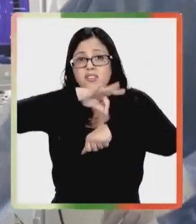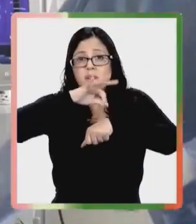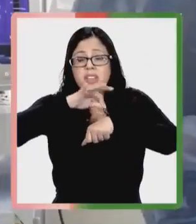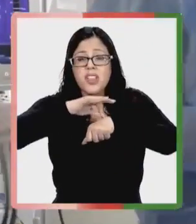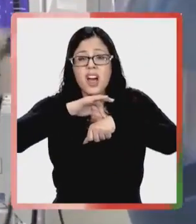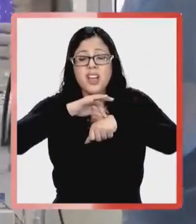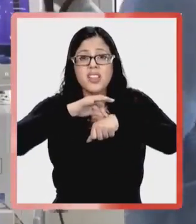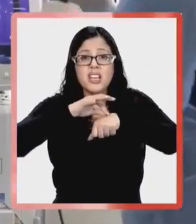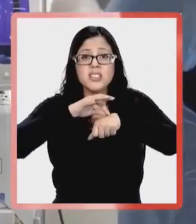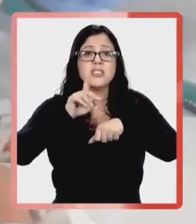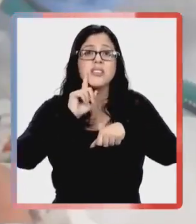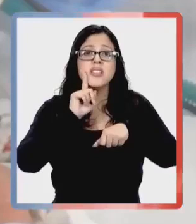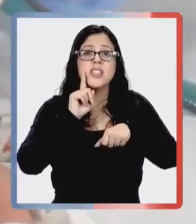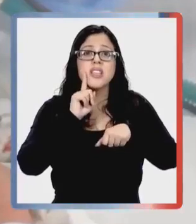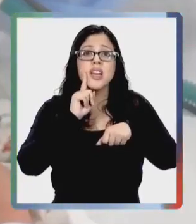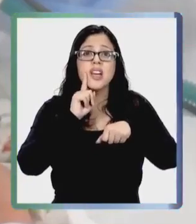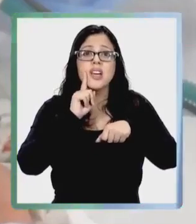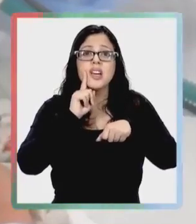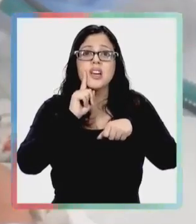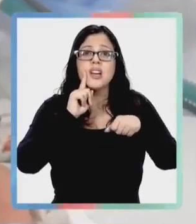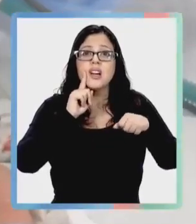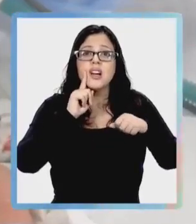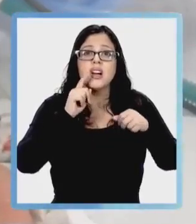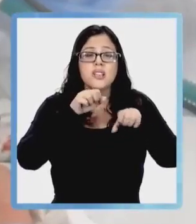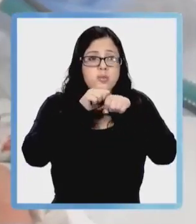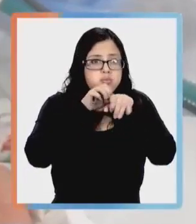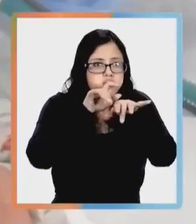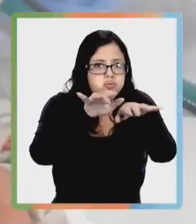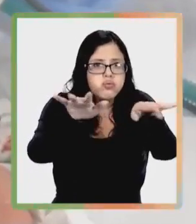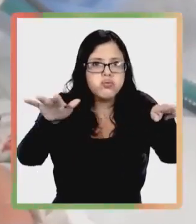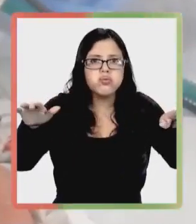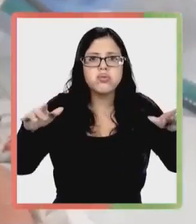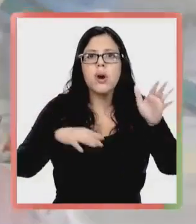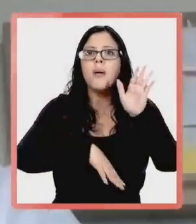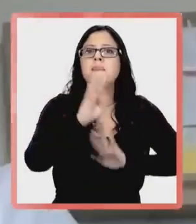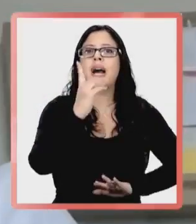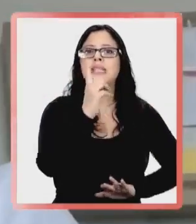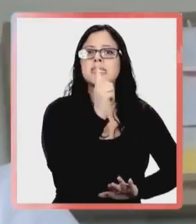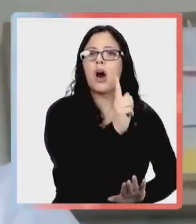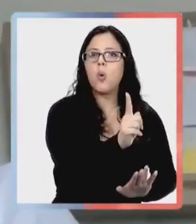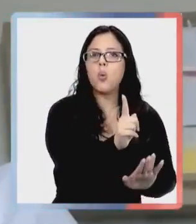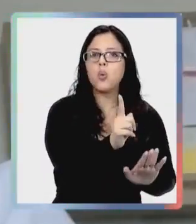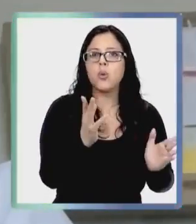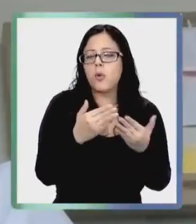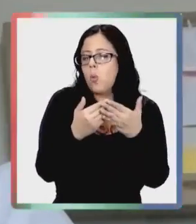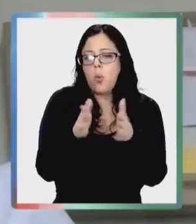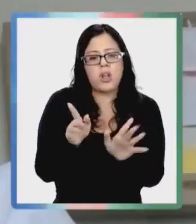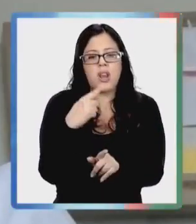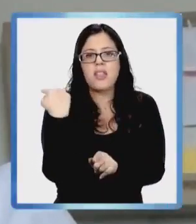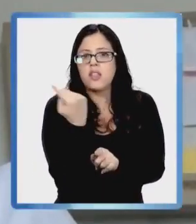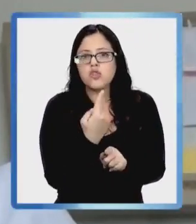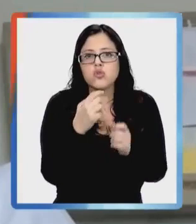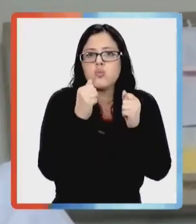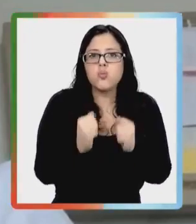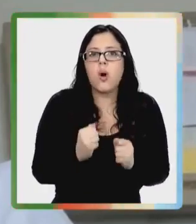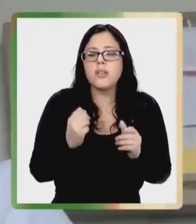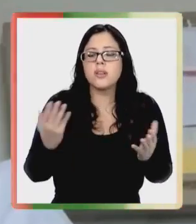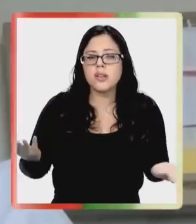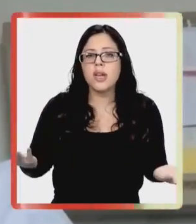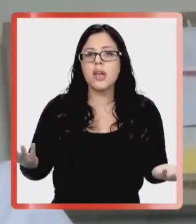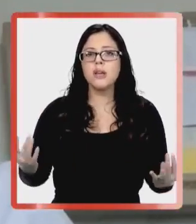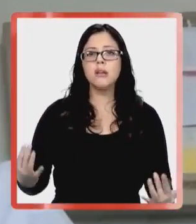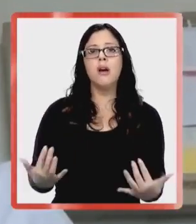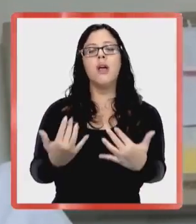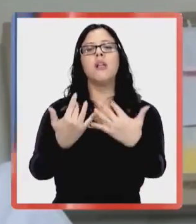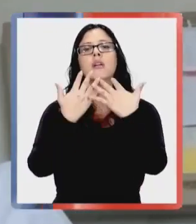tienen cierta factibilidad de atacar más a un sector que a otro, pero cualquiera puede ser, ¿no es cierto?,